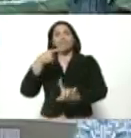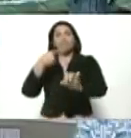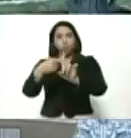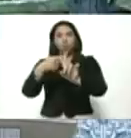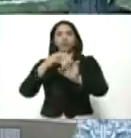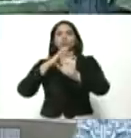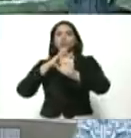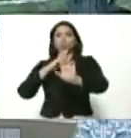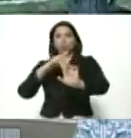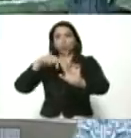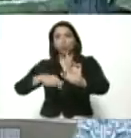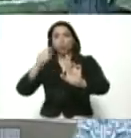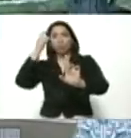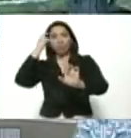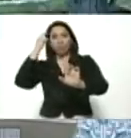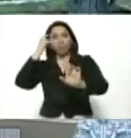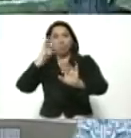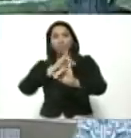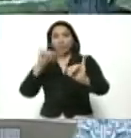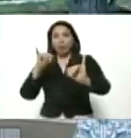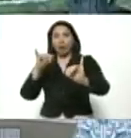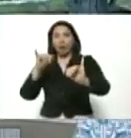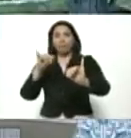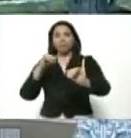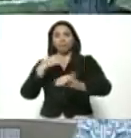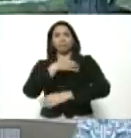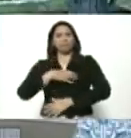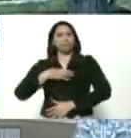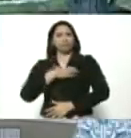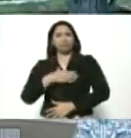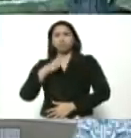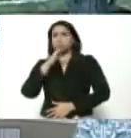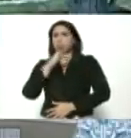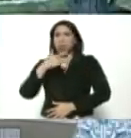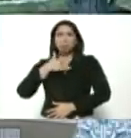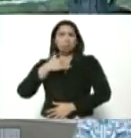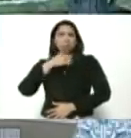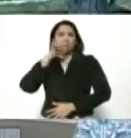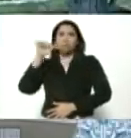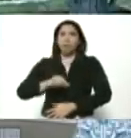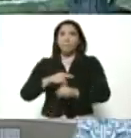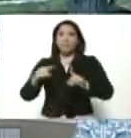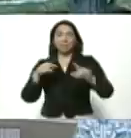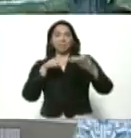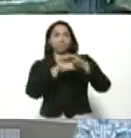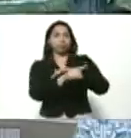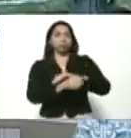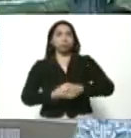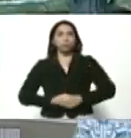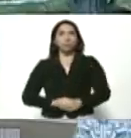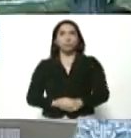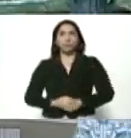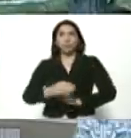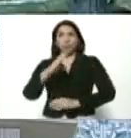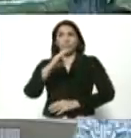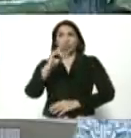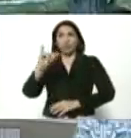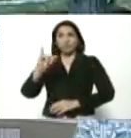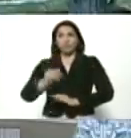el día de hoy está asintomático y ya está ingresado en un cdi